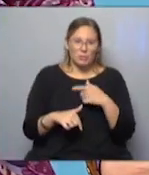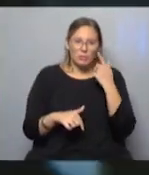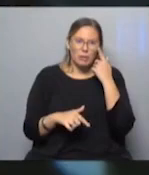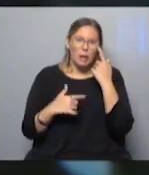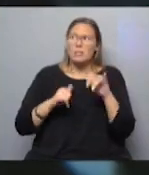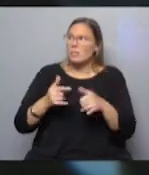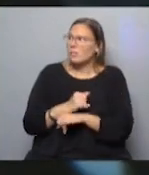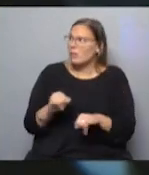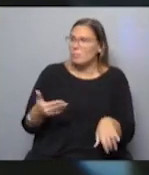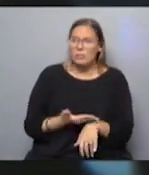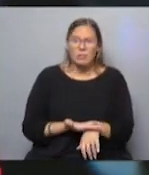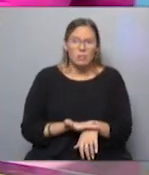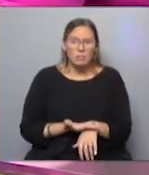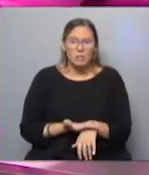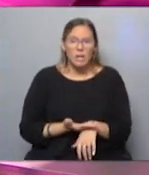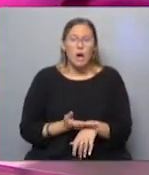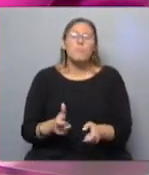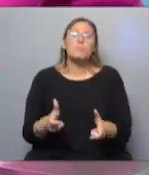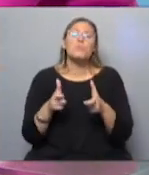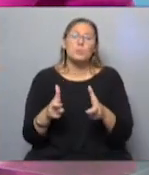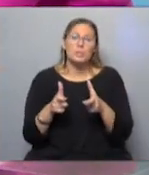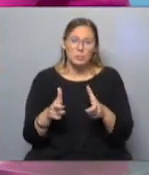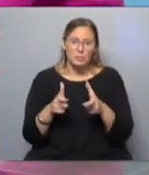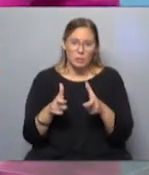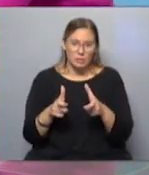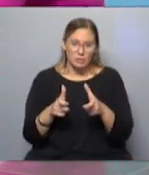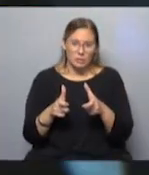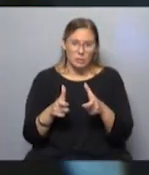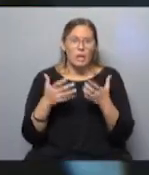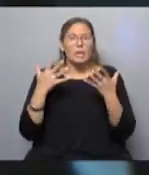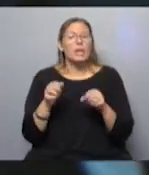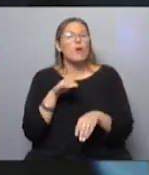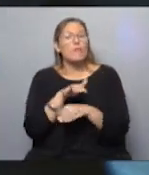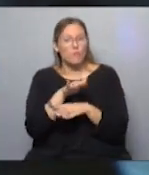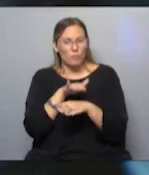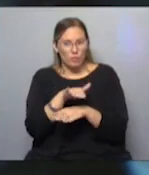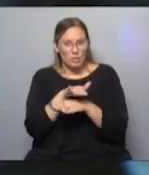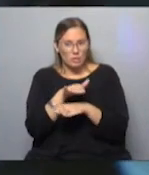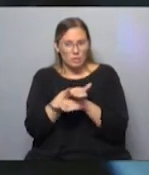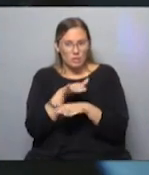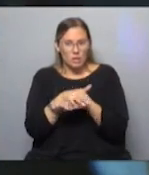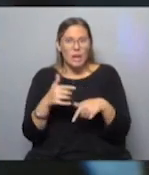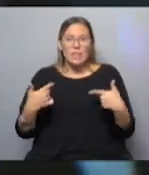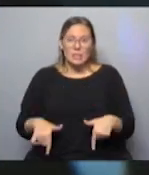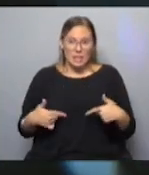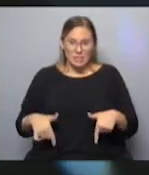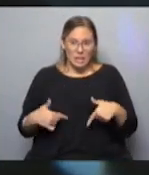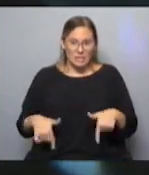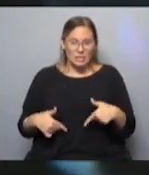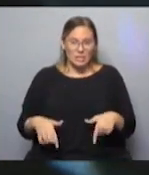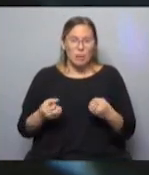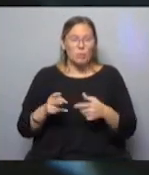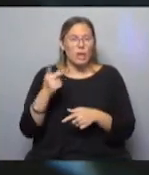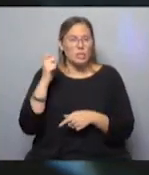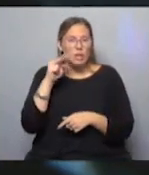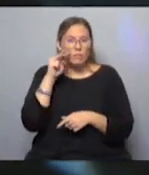en la para la quiero quiero felicitar a la intendencia porque voy a